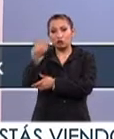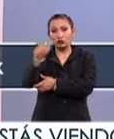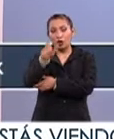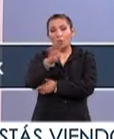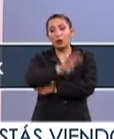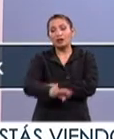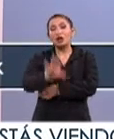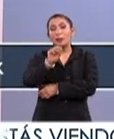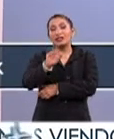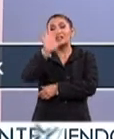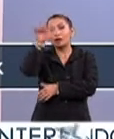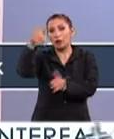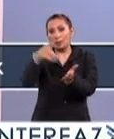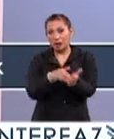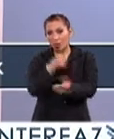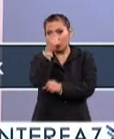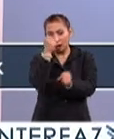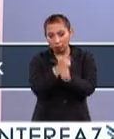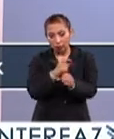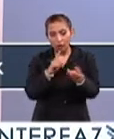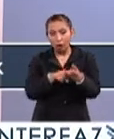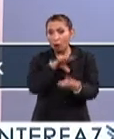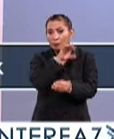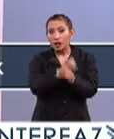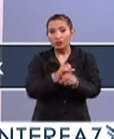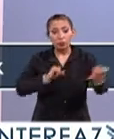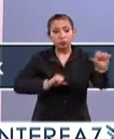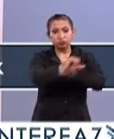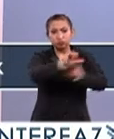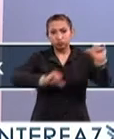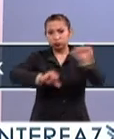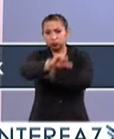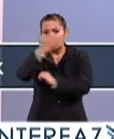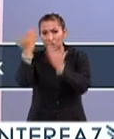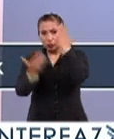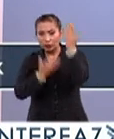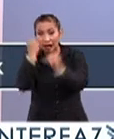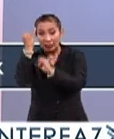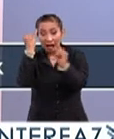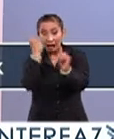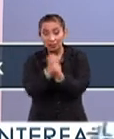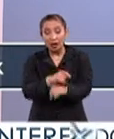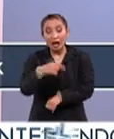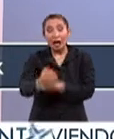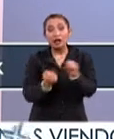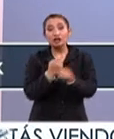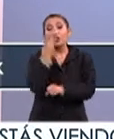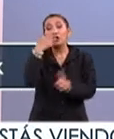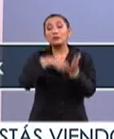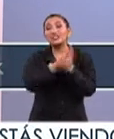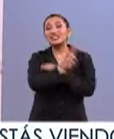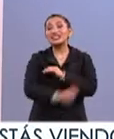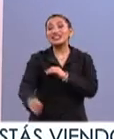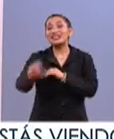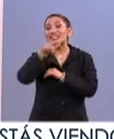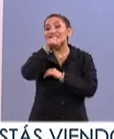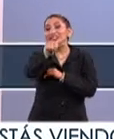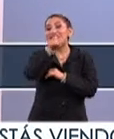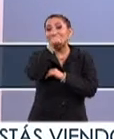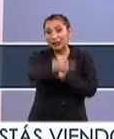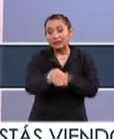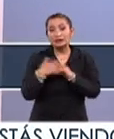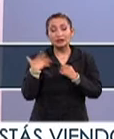como 495,000 al año. Total de movilidades internacionales, este año tenemos